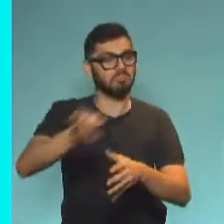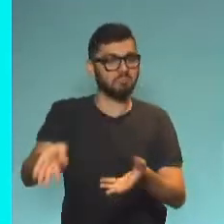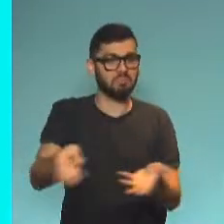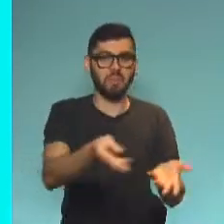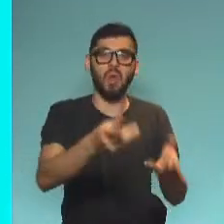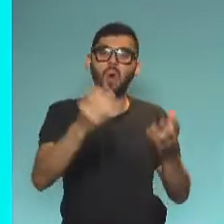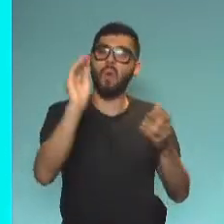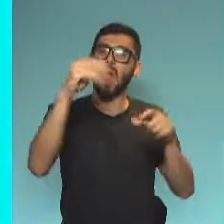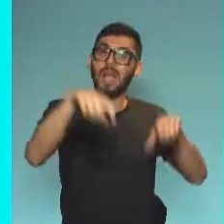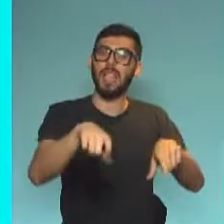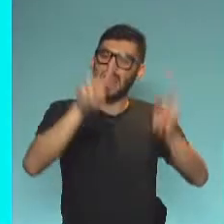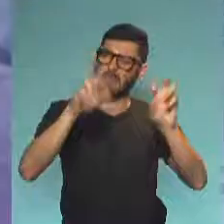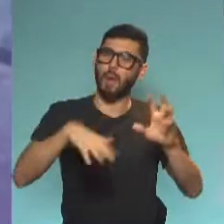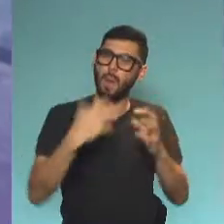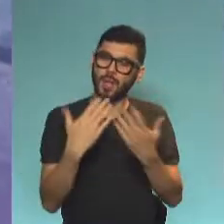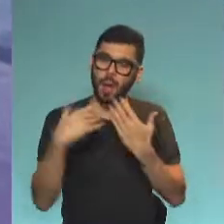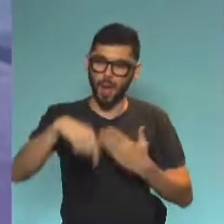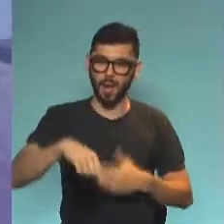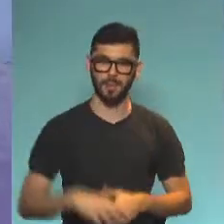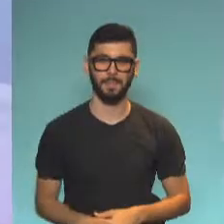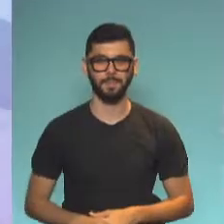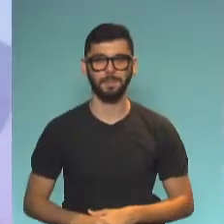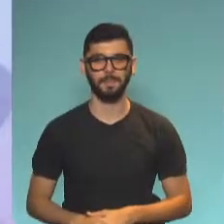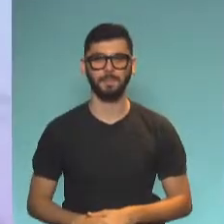para analizar en esta jornada.